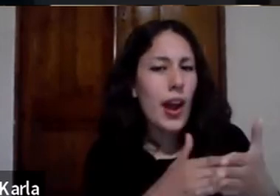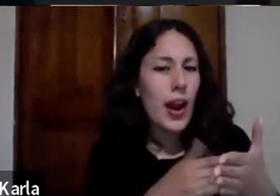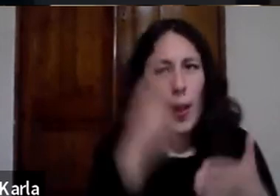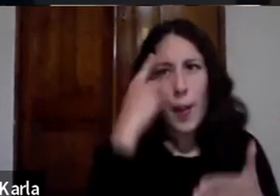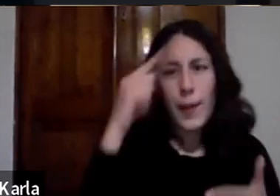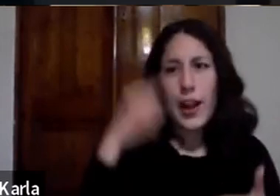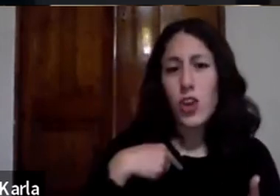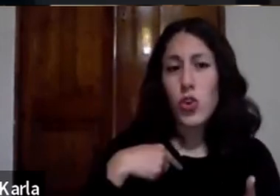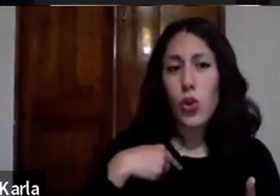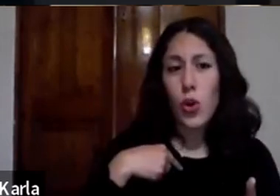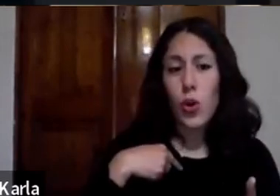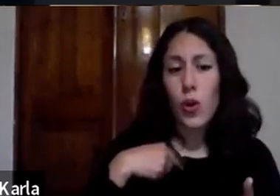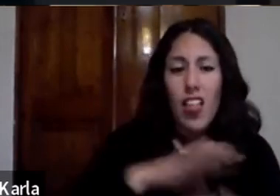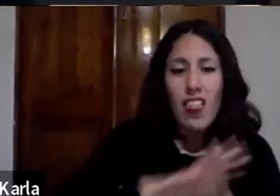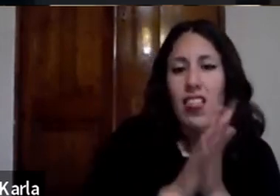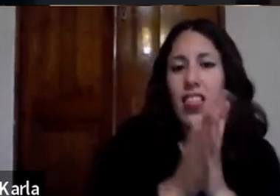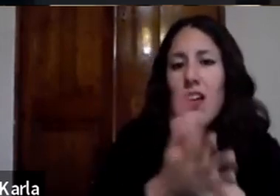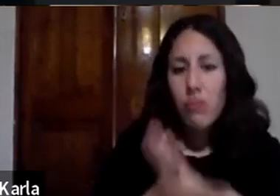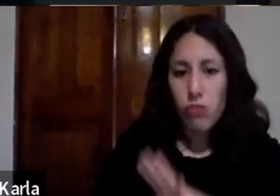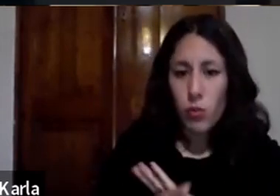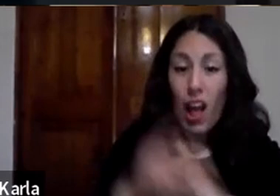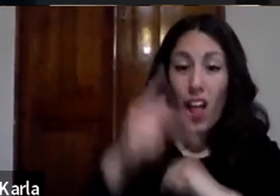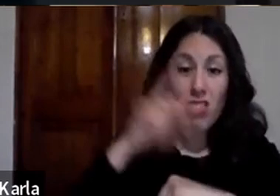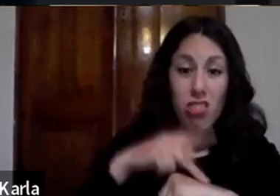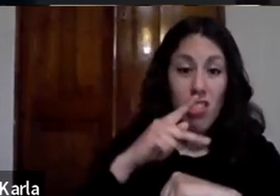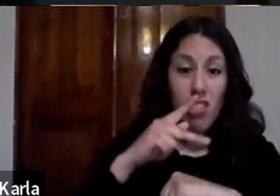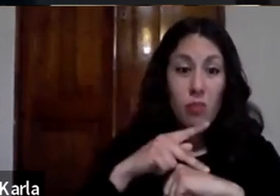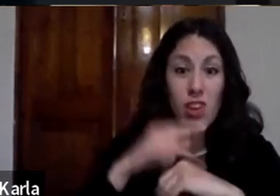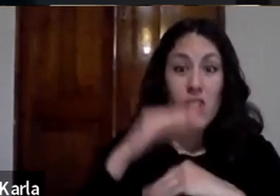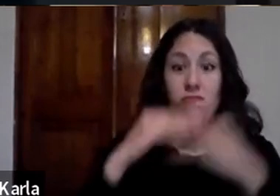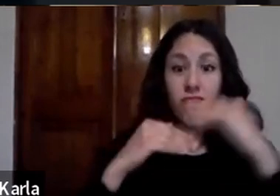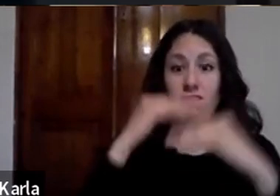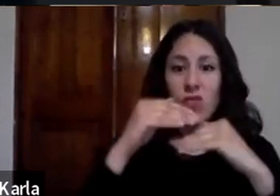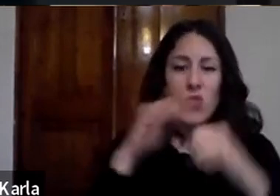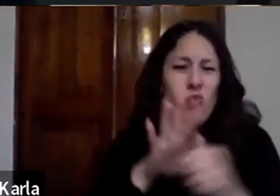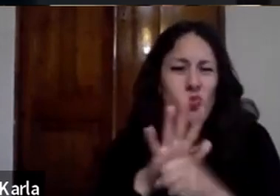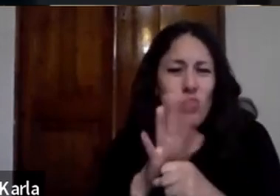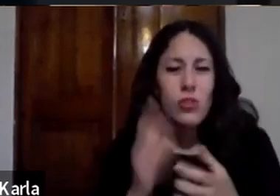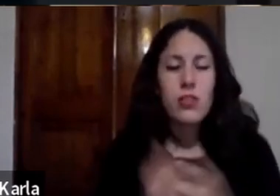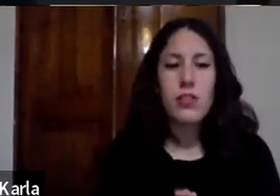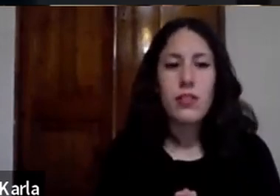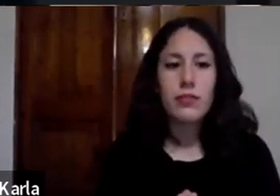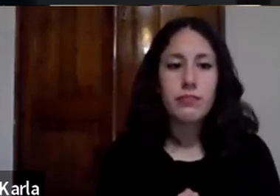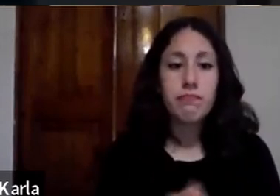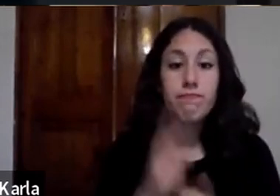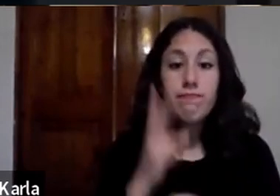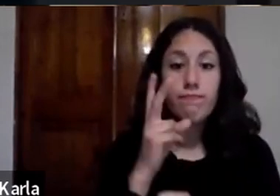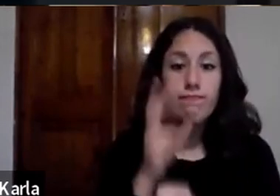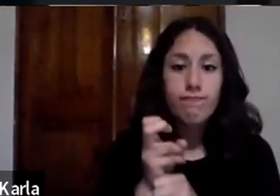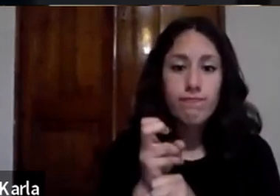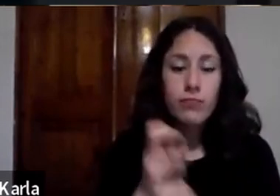sea, decir, a ver, ¿qué me está impidiendo? Y luego una segunda pregunta o cuestionamiento